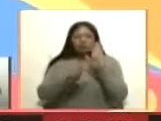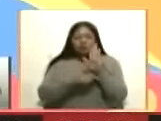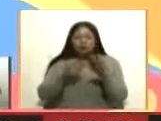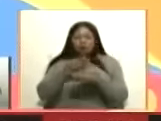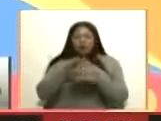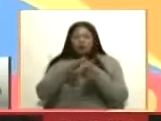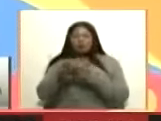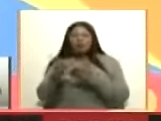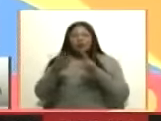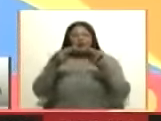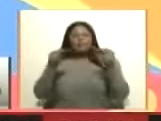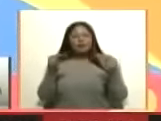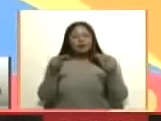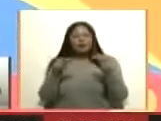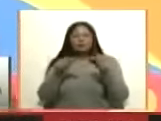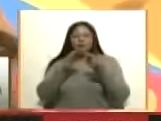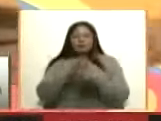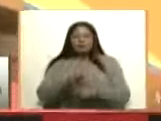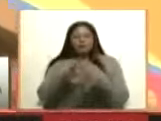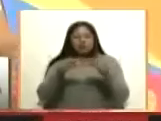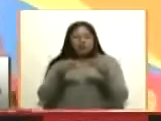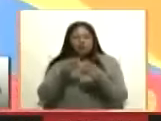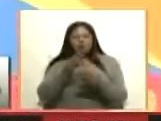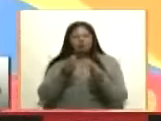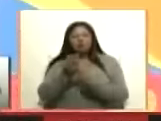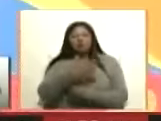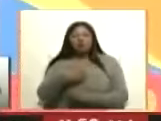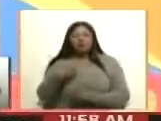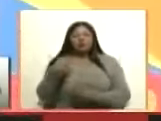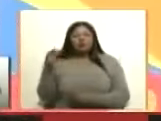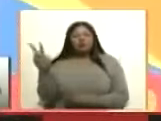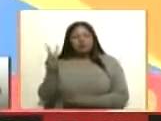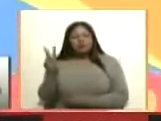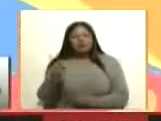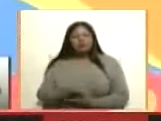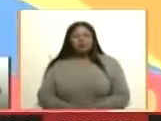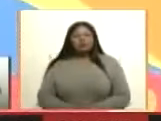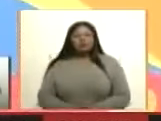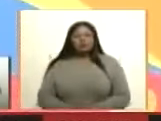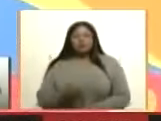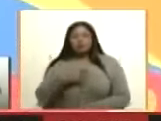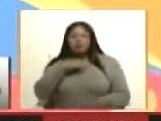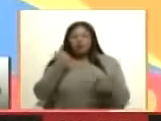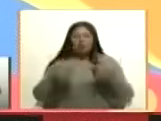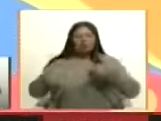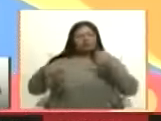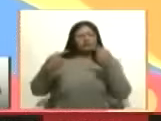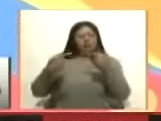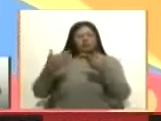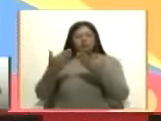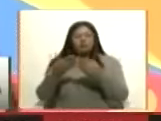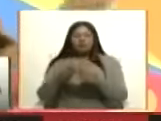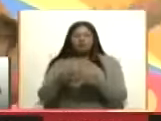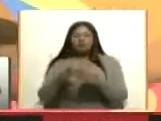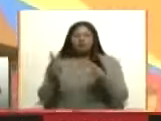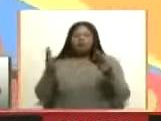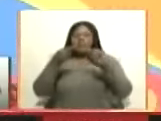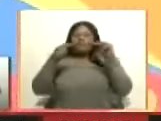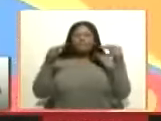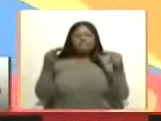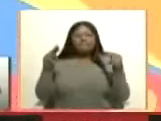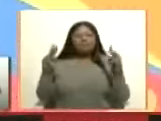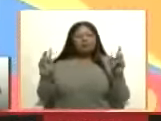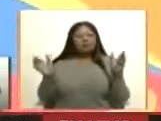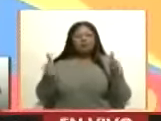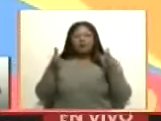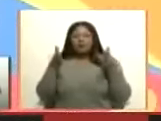garantizó la paz y venció lo que muchos querían para Venezuela que era la muerte y la confrontación y la paz venció y ahora con este